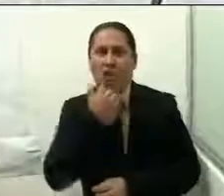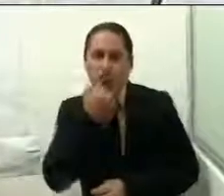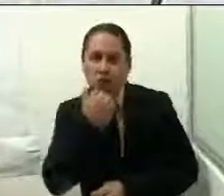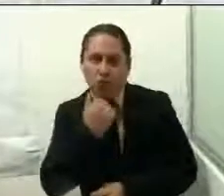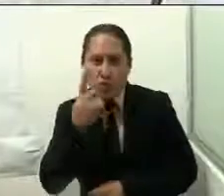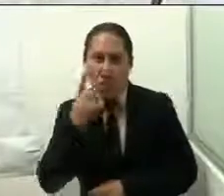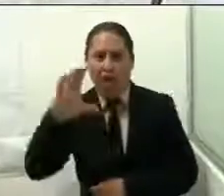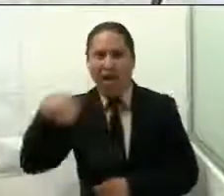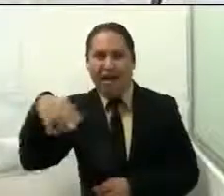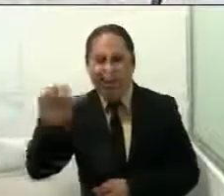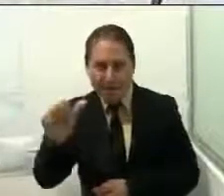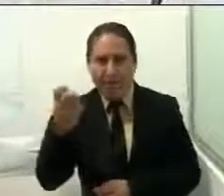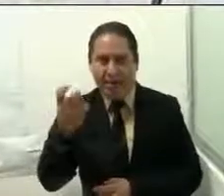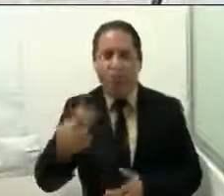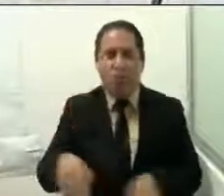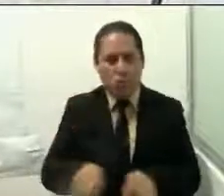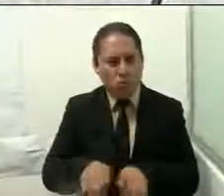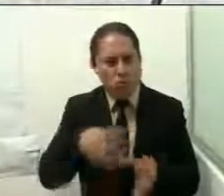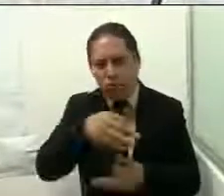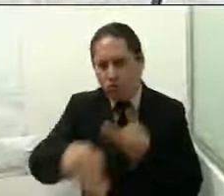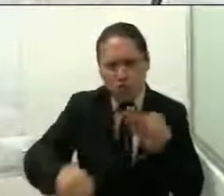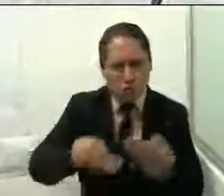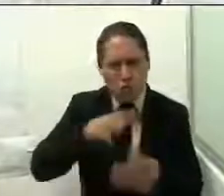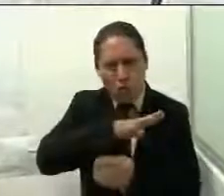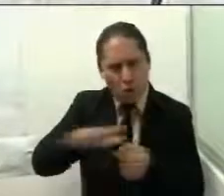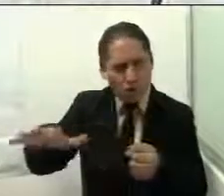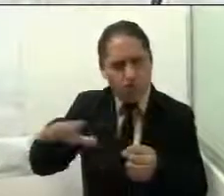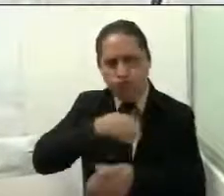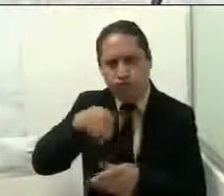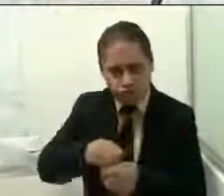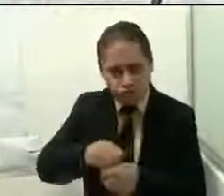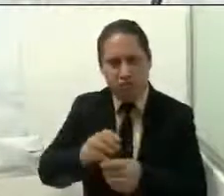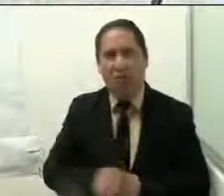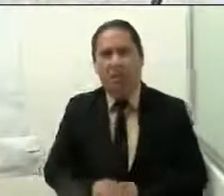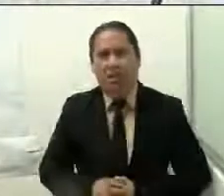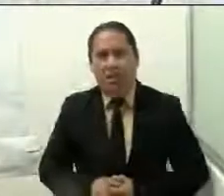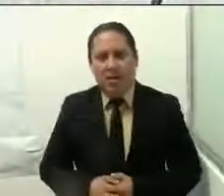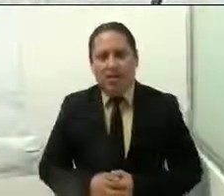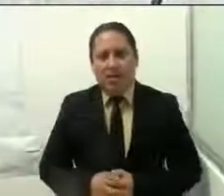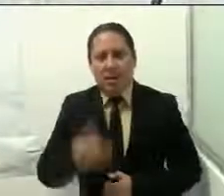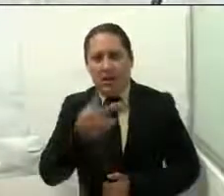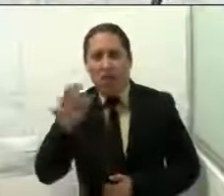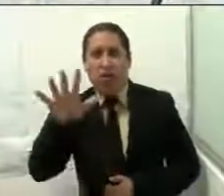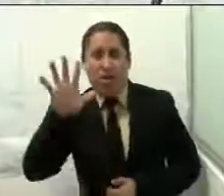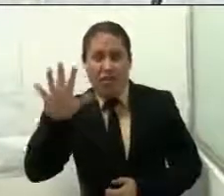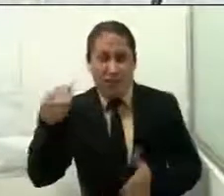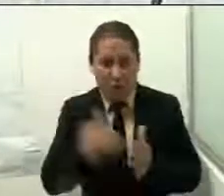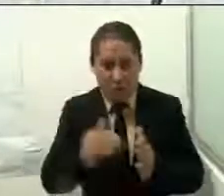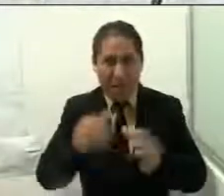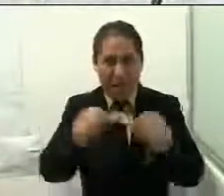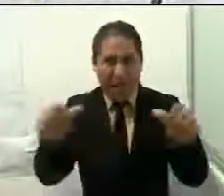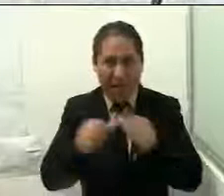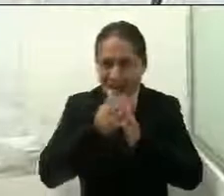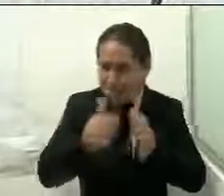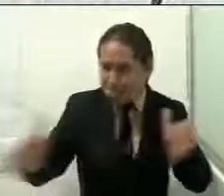255 doscientos cincuenta y cinco mil 250 hectáreas destaca